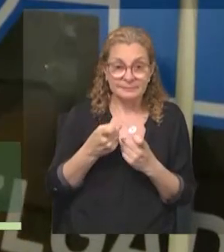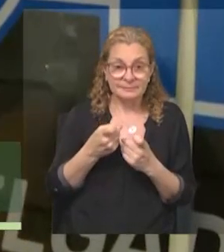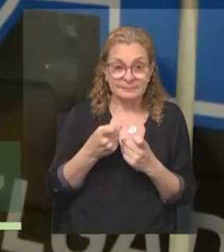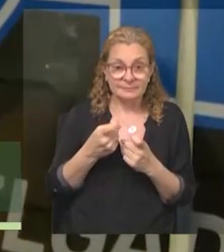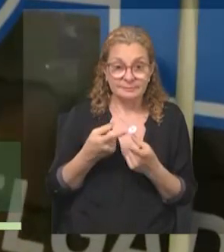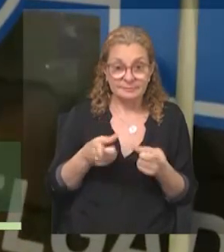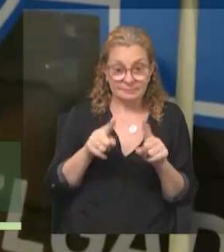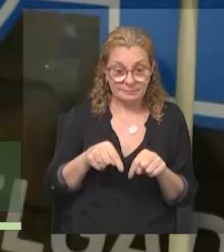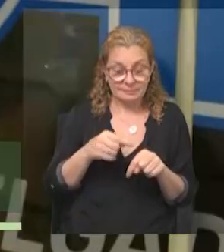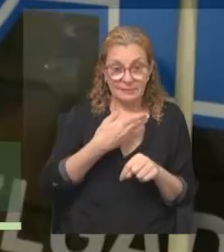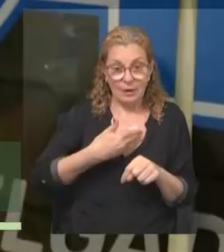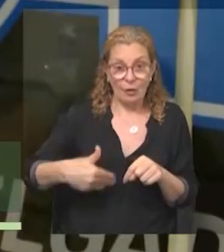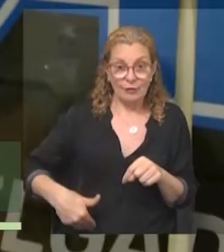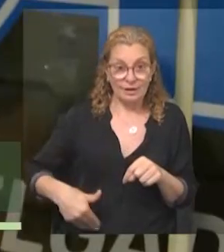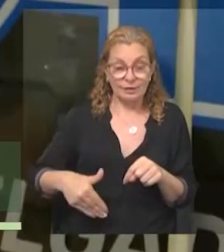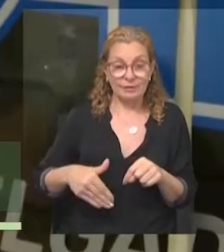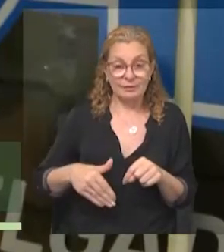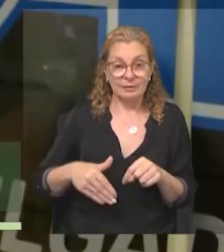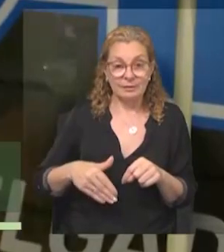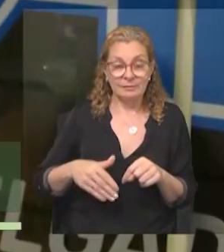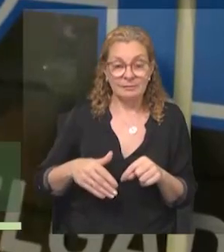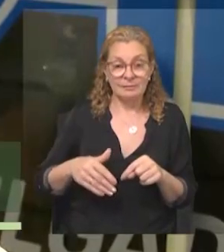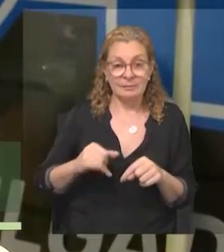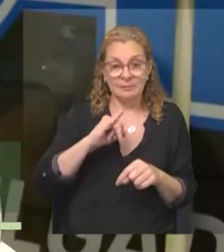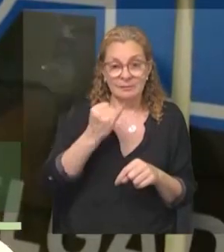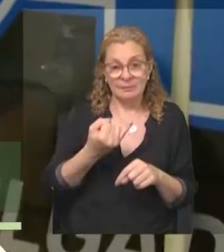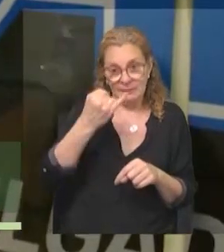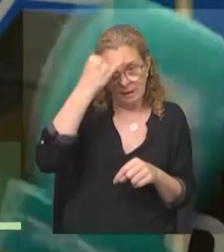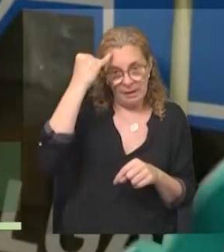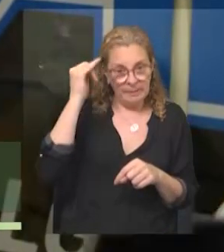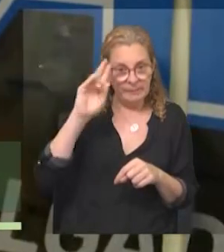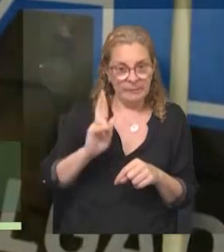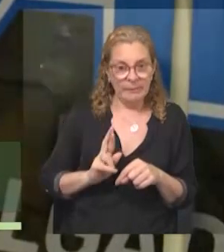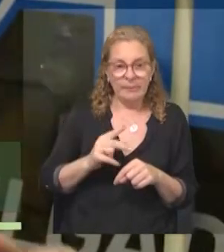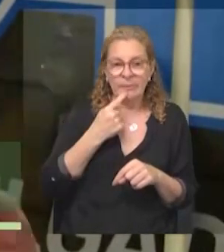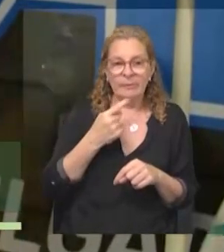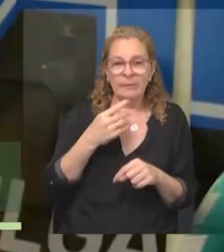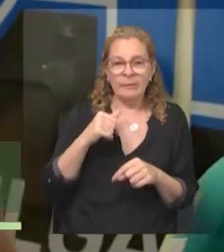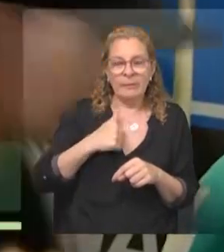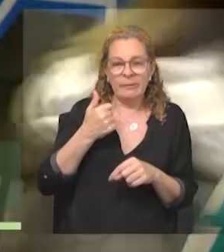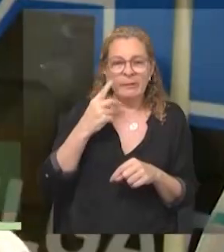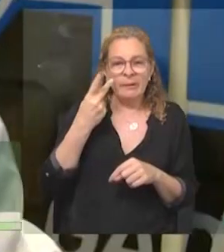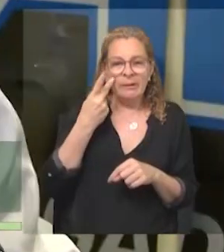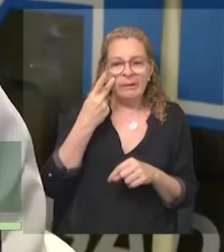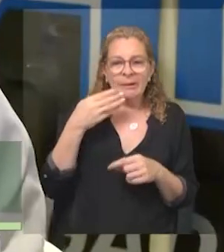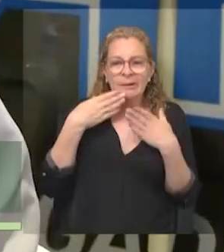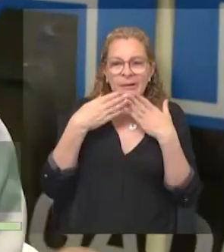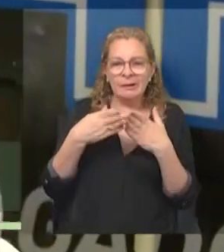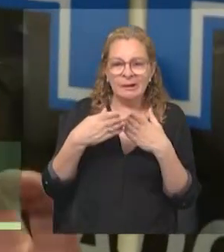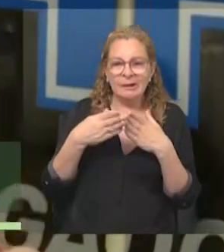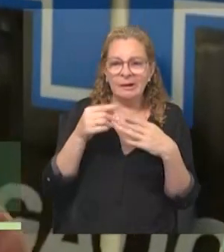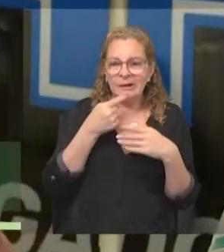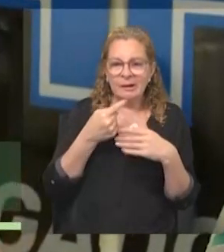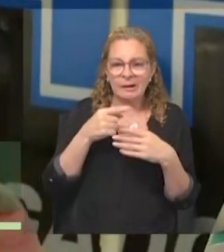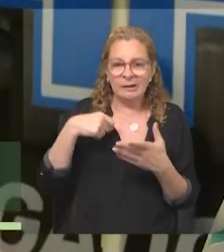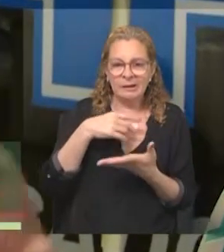reelección del gobierno a través de de la Fórmula ávaro deado y valer ripol aprovecho para consultarle que lo tengo en vivo Porque hizo una una crítica